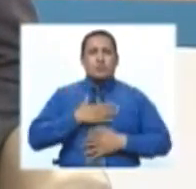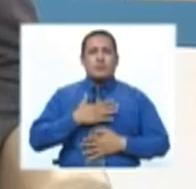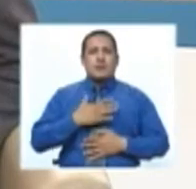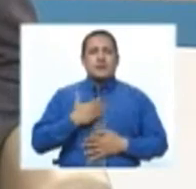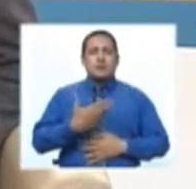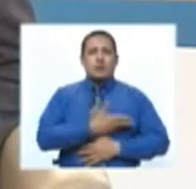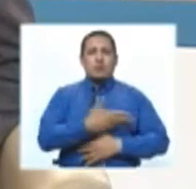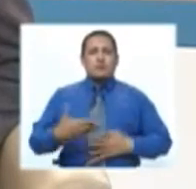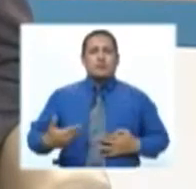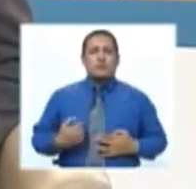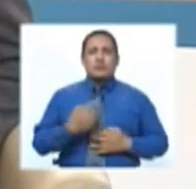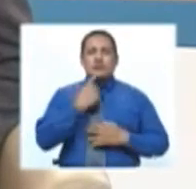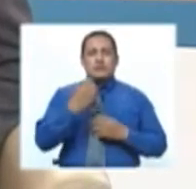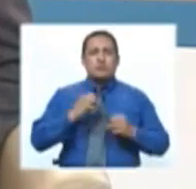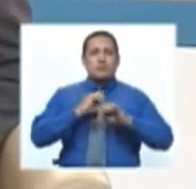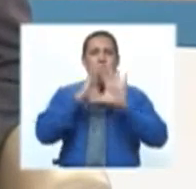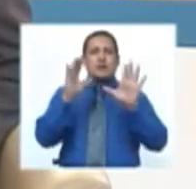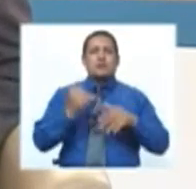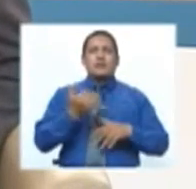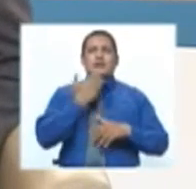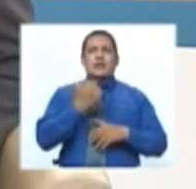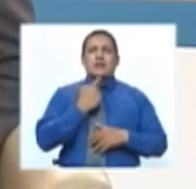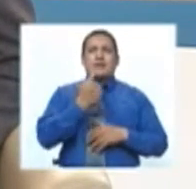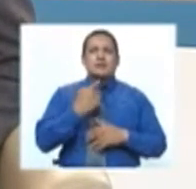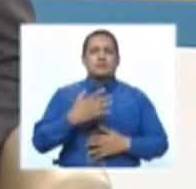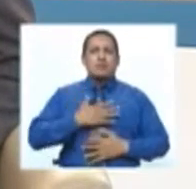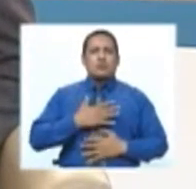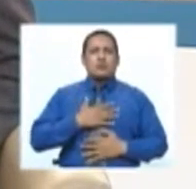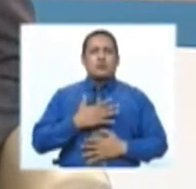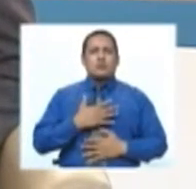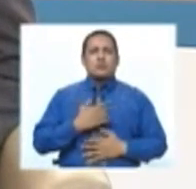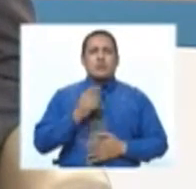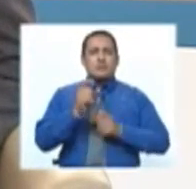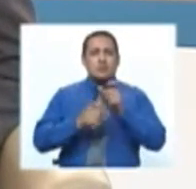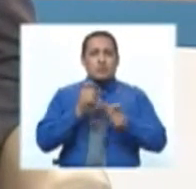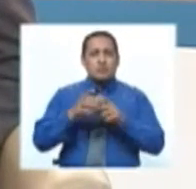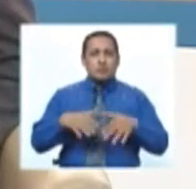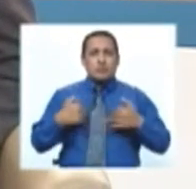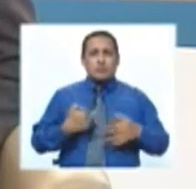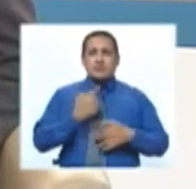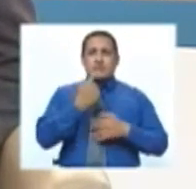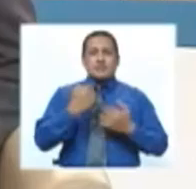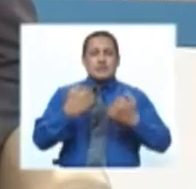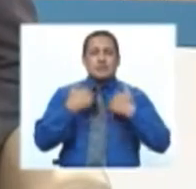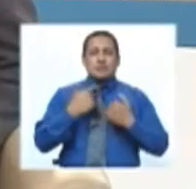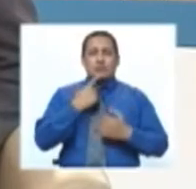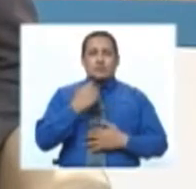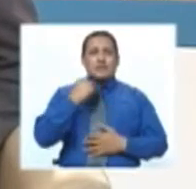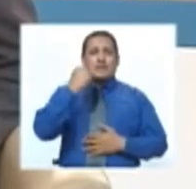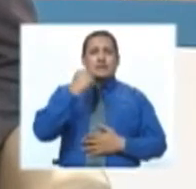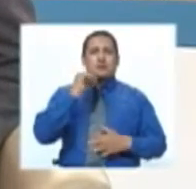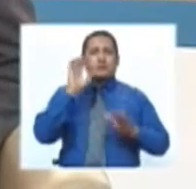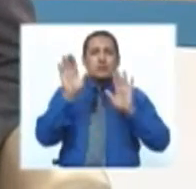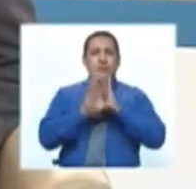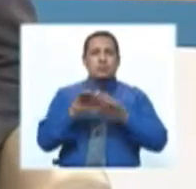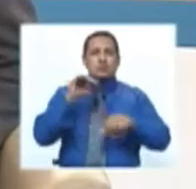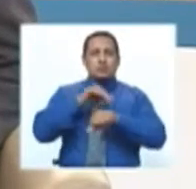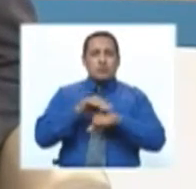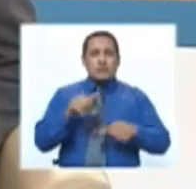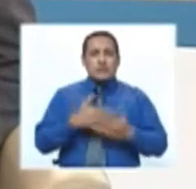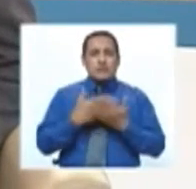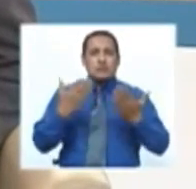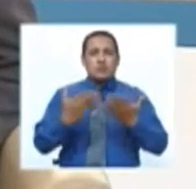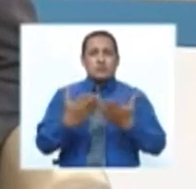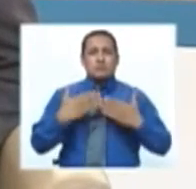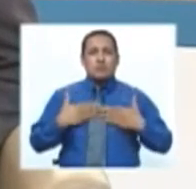estatal, que está muy claro quién es el propietario, los ciudadanos podemos decir que tenemos derechos sobre esos